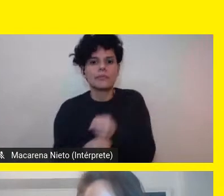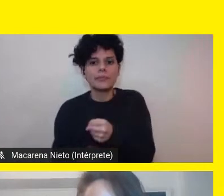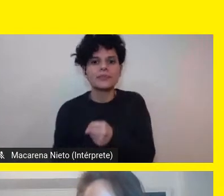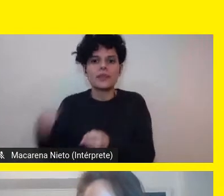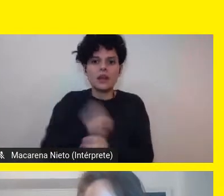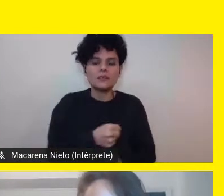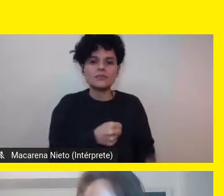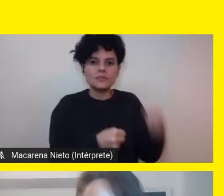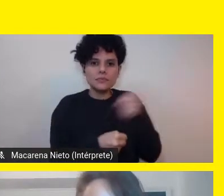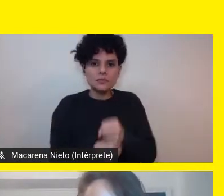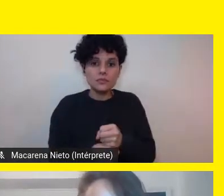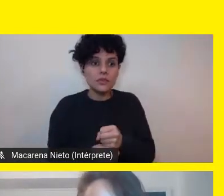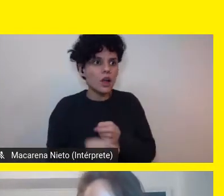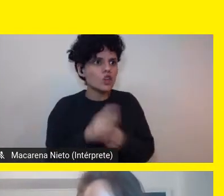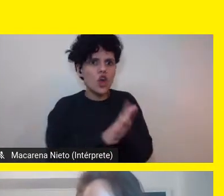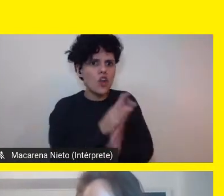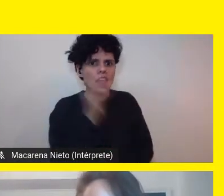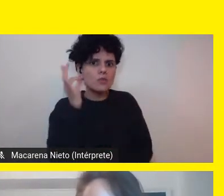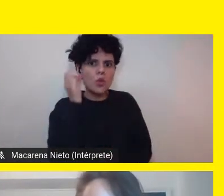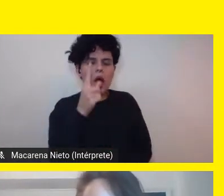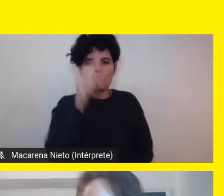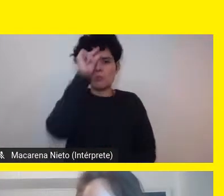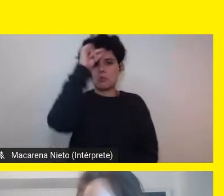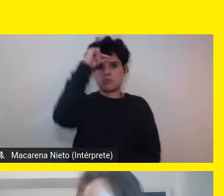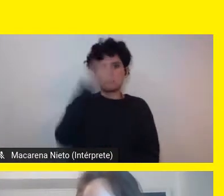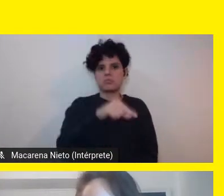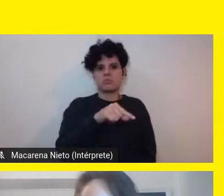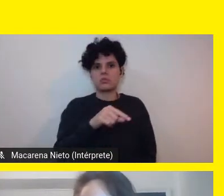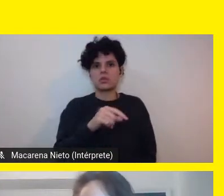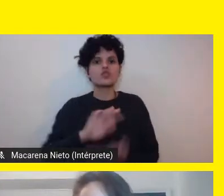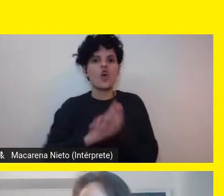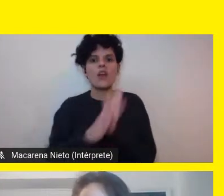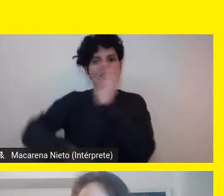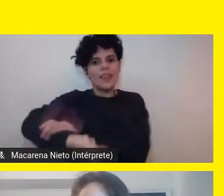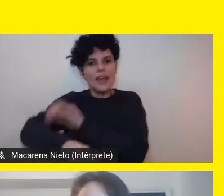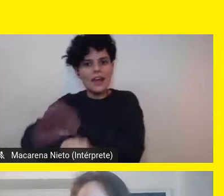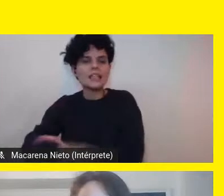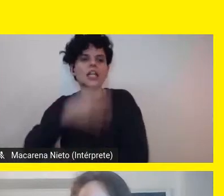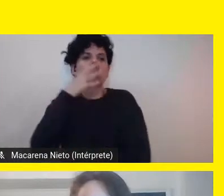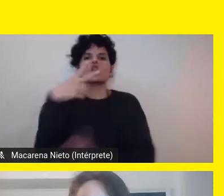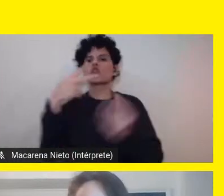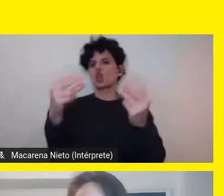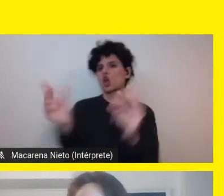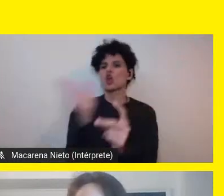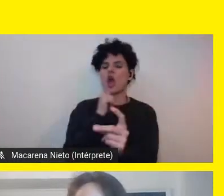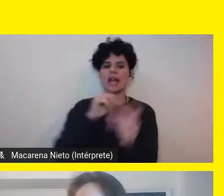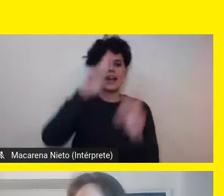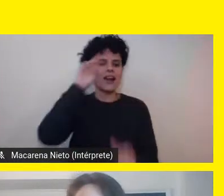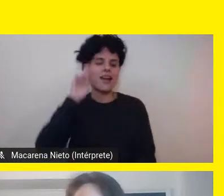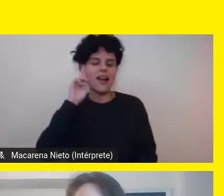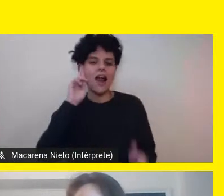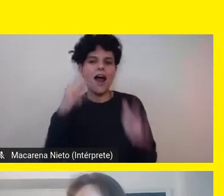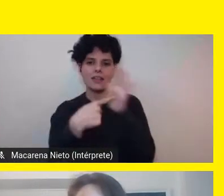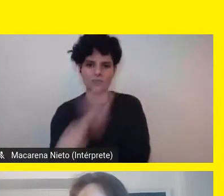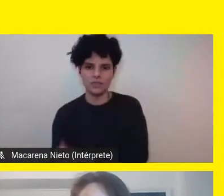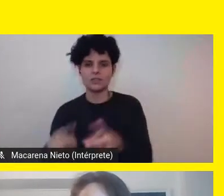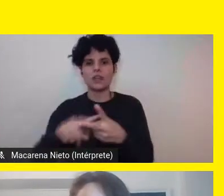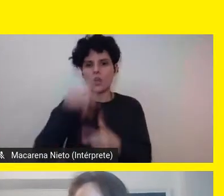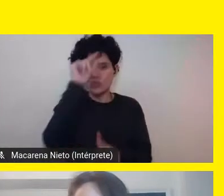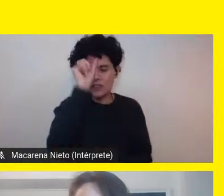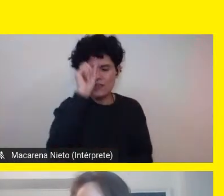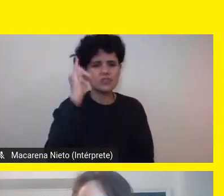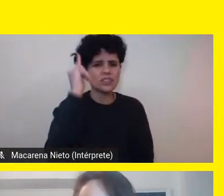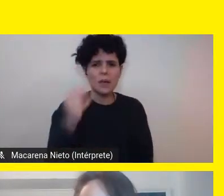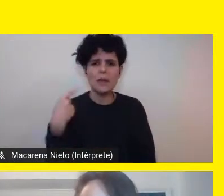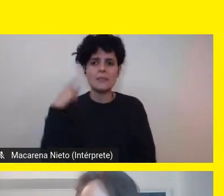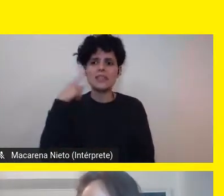es conservadurista, o sea, todas tienen algo en común, son de un sector político negacionista, racista, conservador, que ha reprimido históricamente la